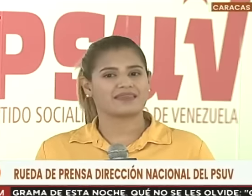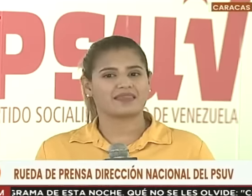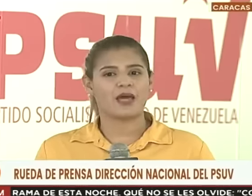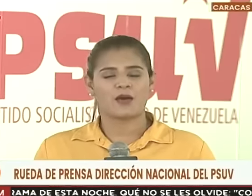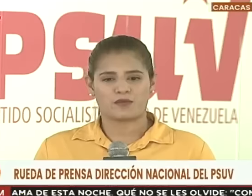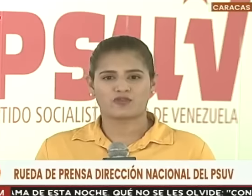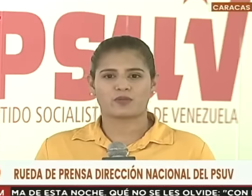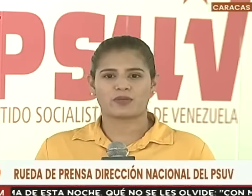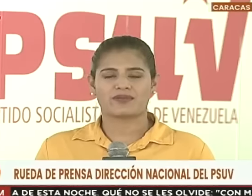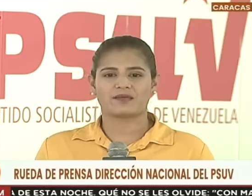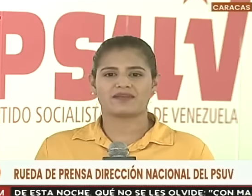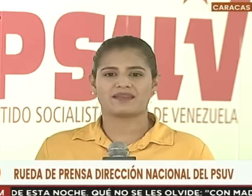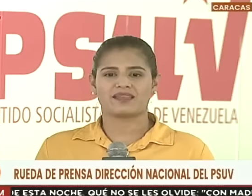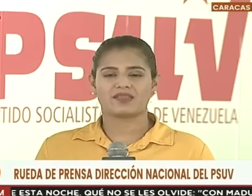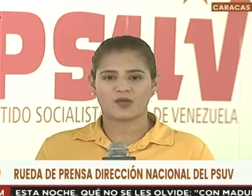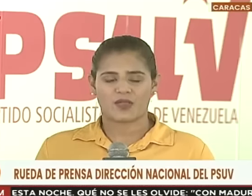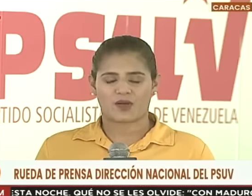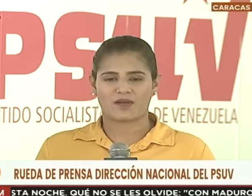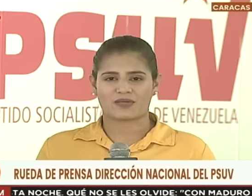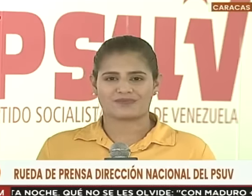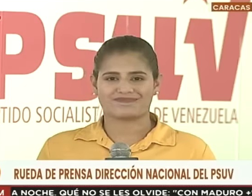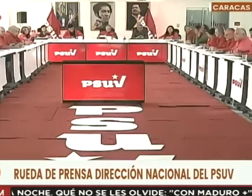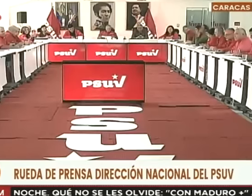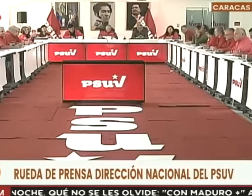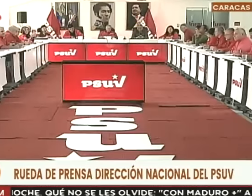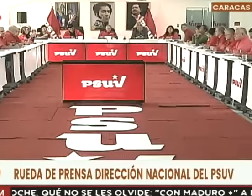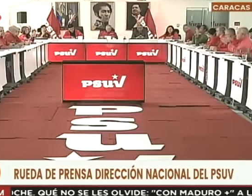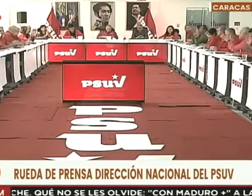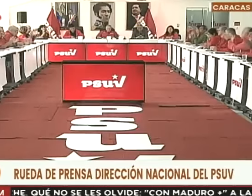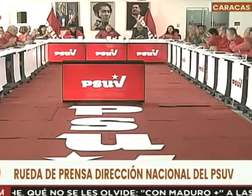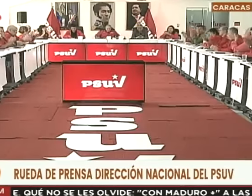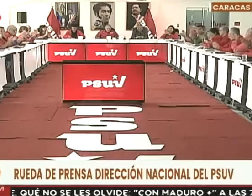que es presidida por su primer vicepresidente, Diosdado Cabello.